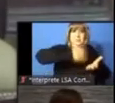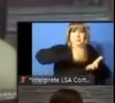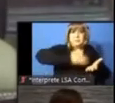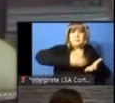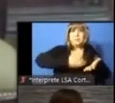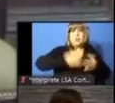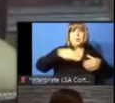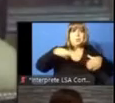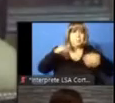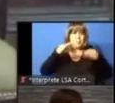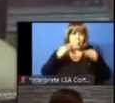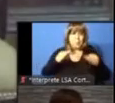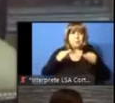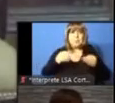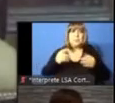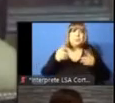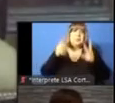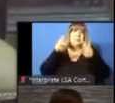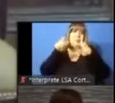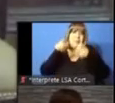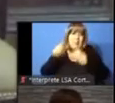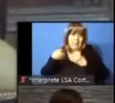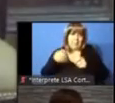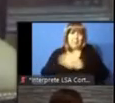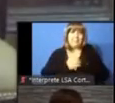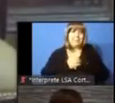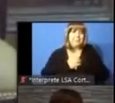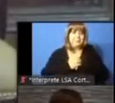con respecto a este tratamiento.